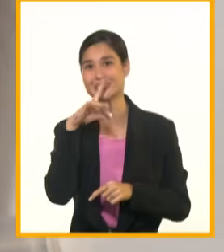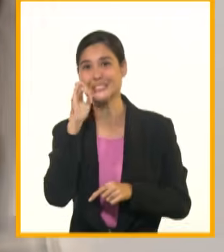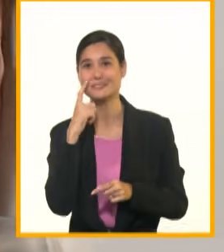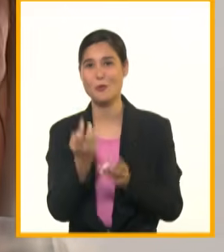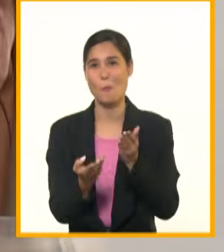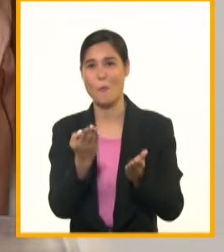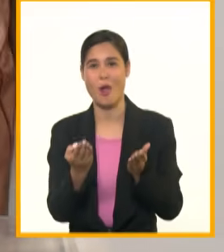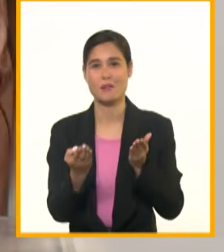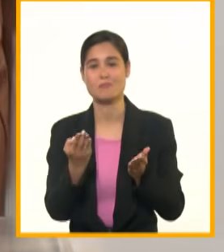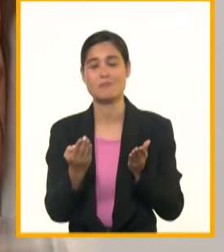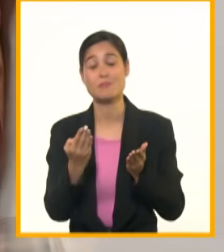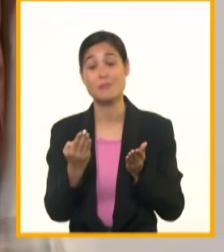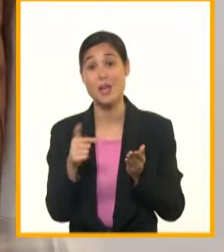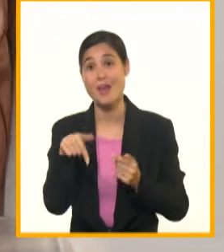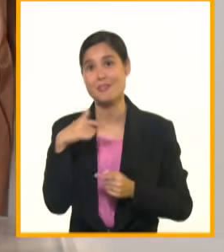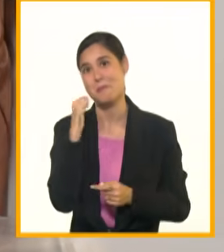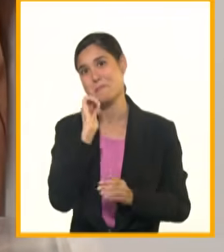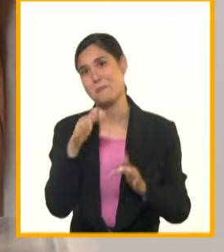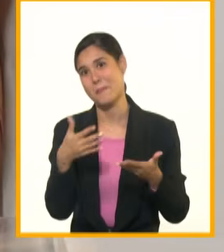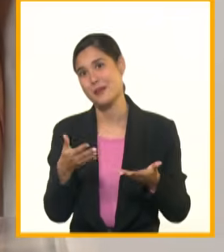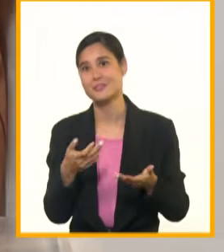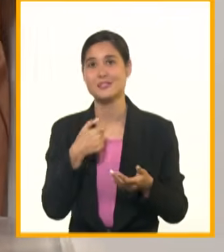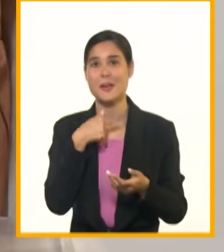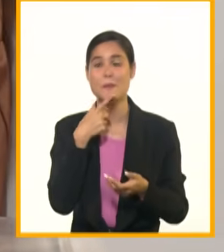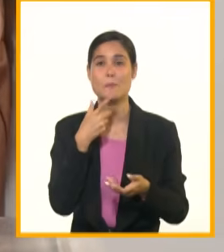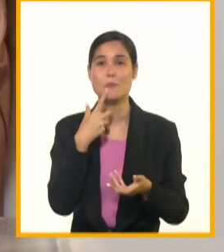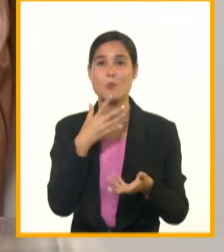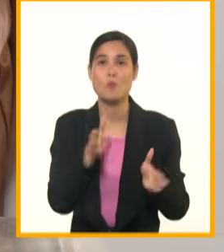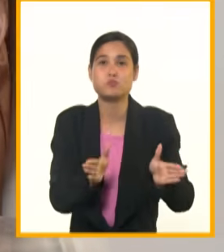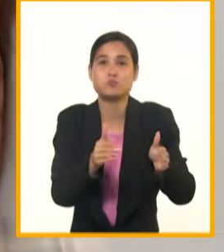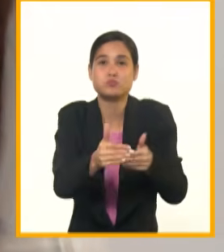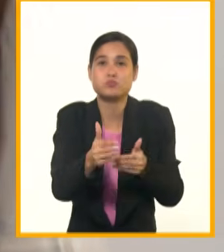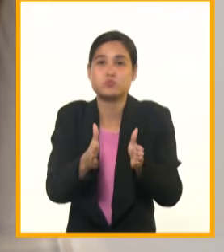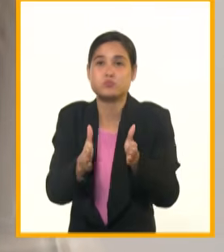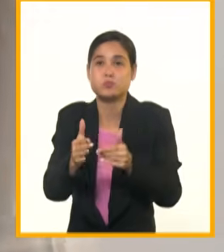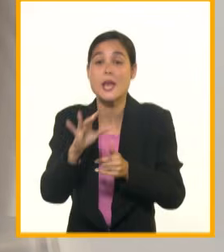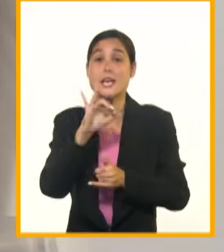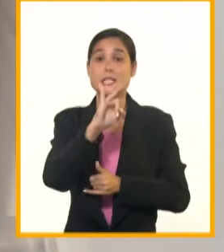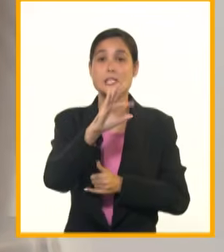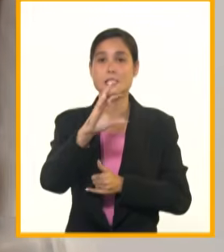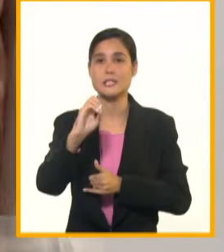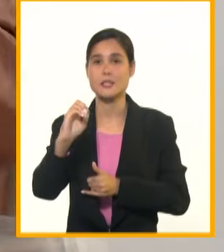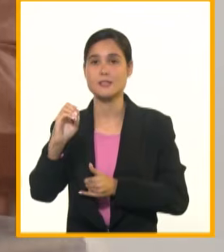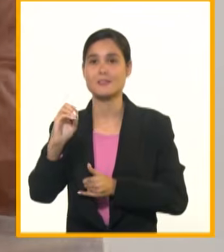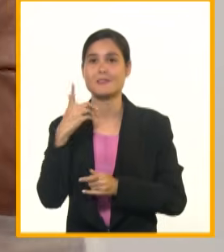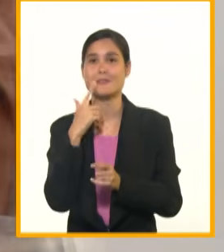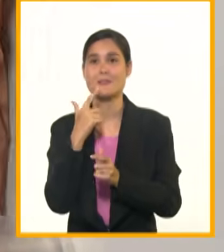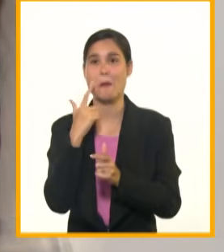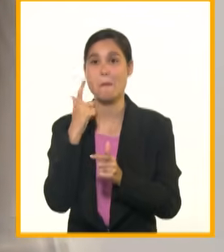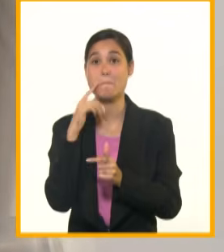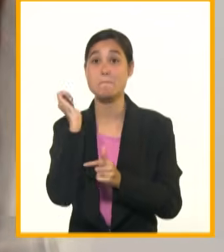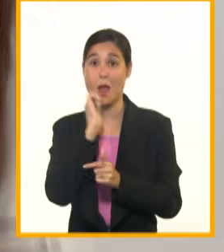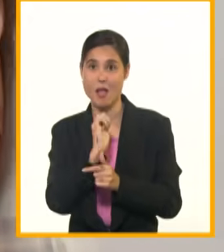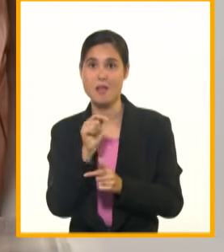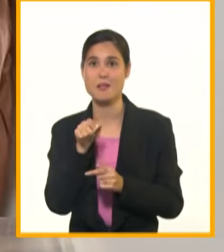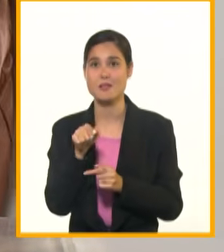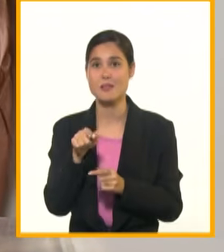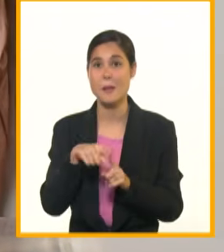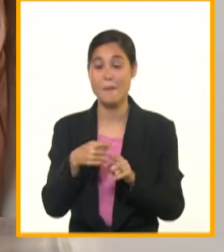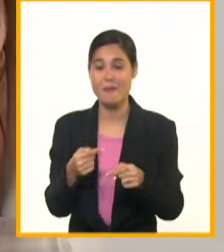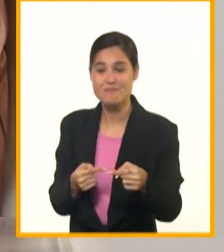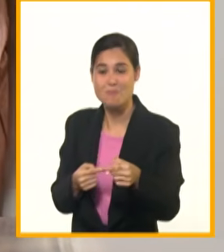terminando el año, o terminamos el año con cerca de 700 hectáreas más, y sobre todo cerca del central. Cerca del